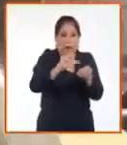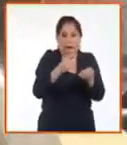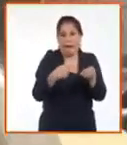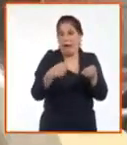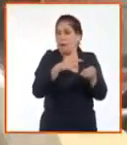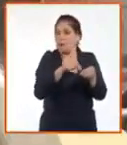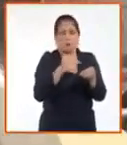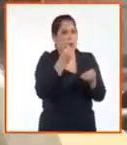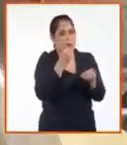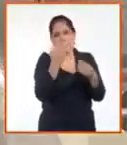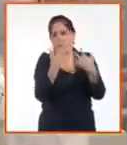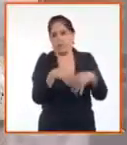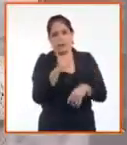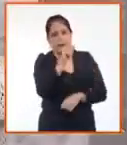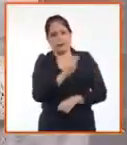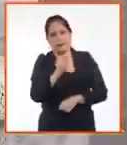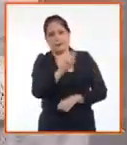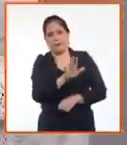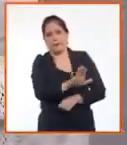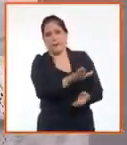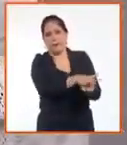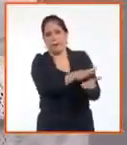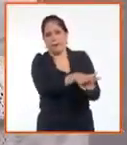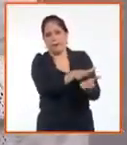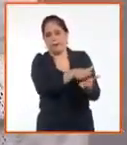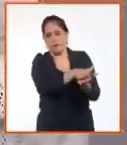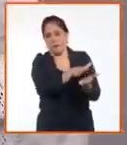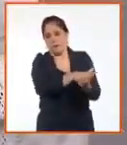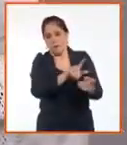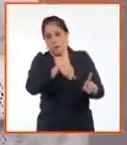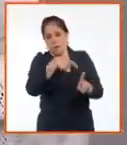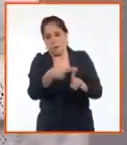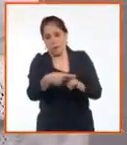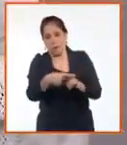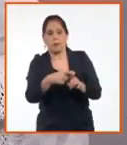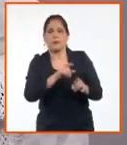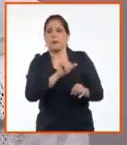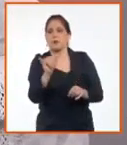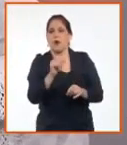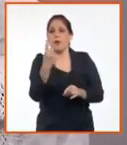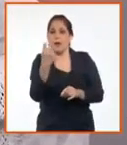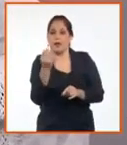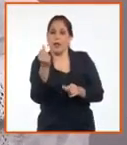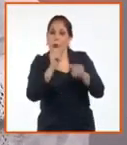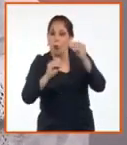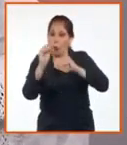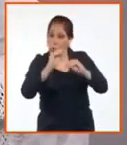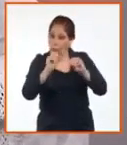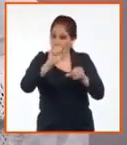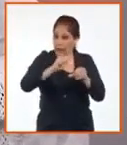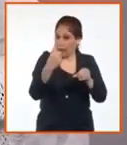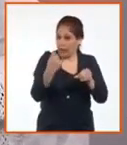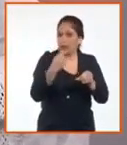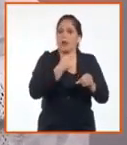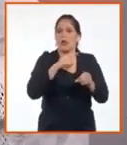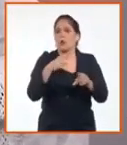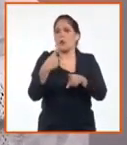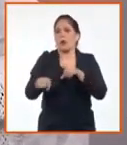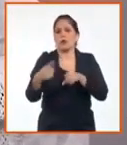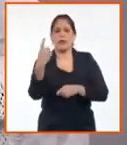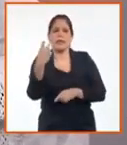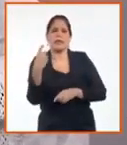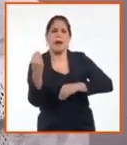no es posible fabricar adicionalmente a esto también no sólo que falte un componente si es necesario cambiar